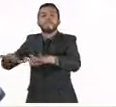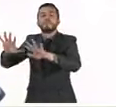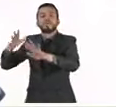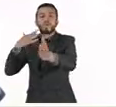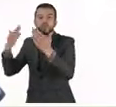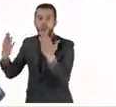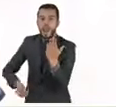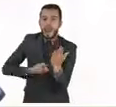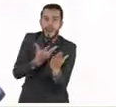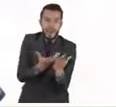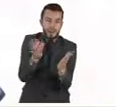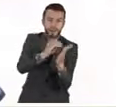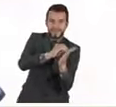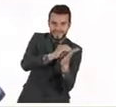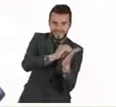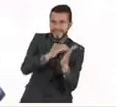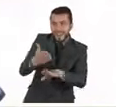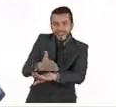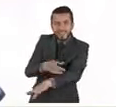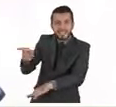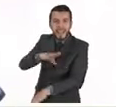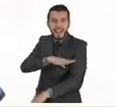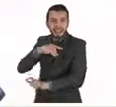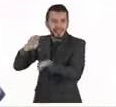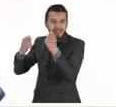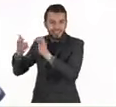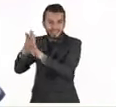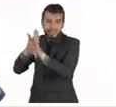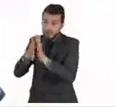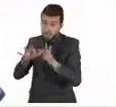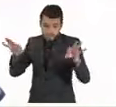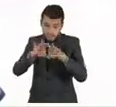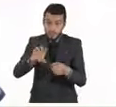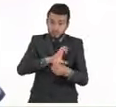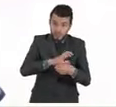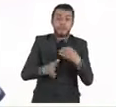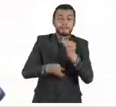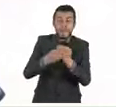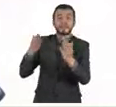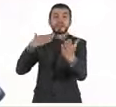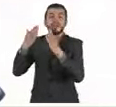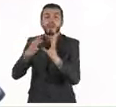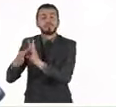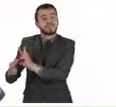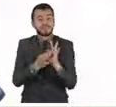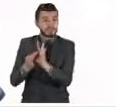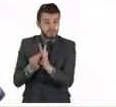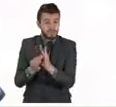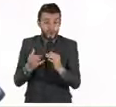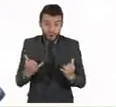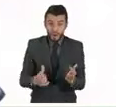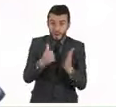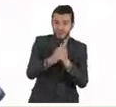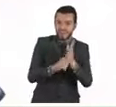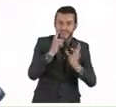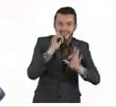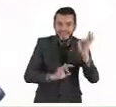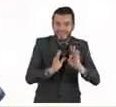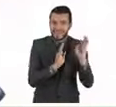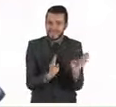la ruralidad y entre la ciudad es muy importante. Creo que la agenda hoy que se presenta